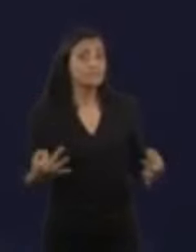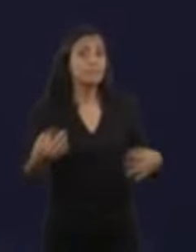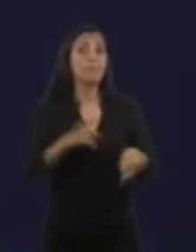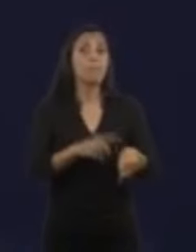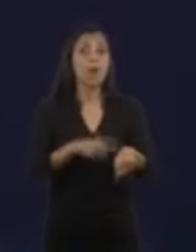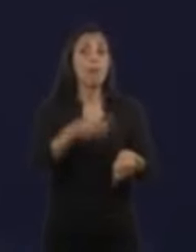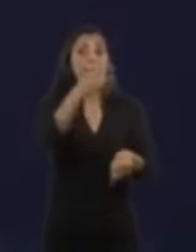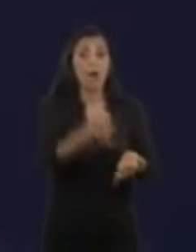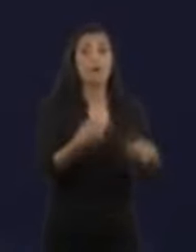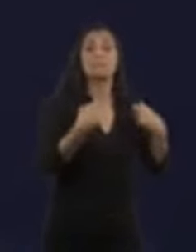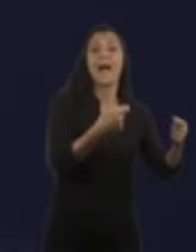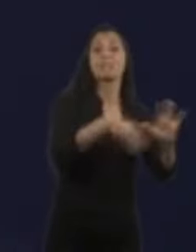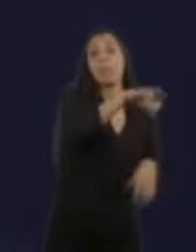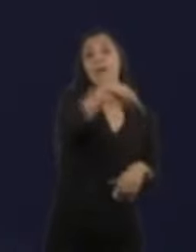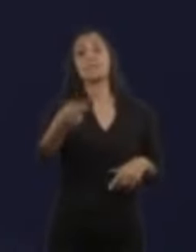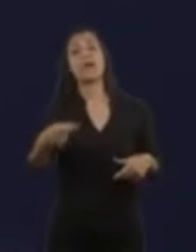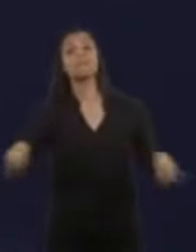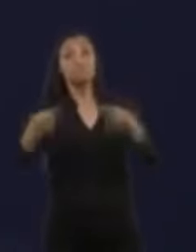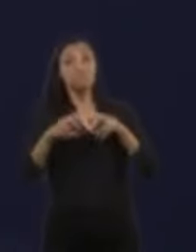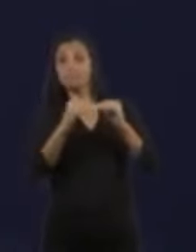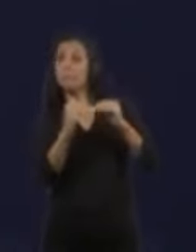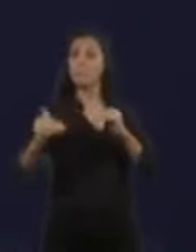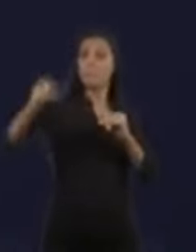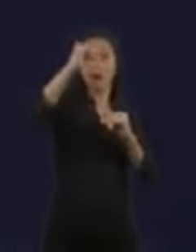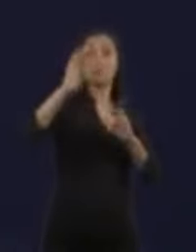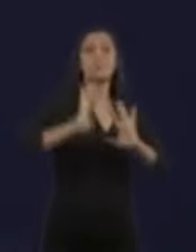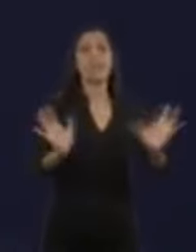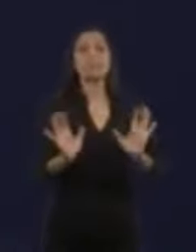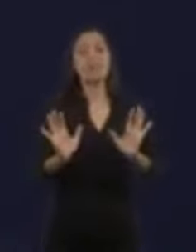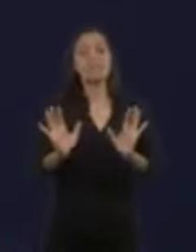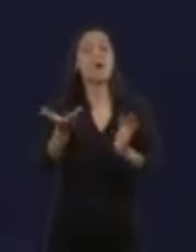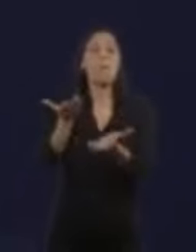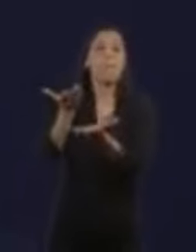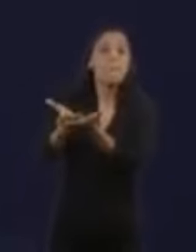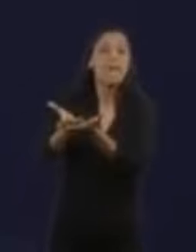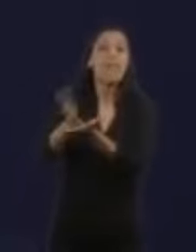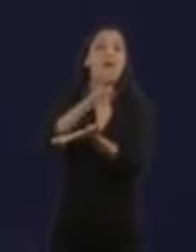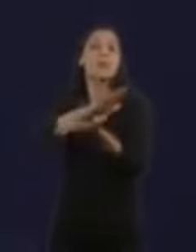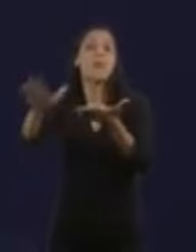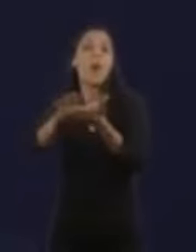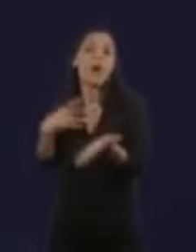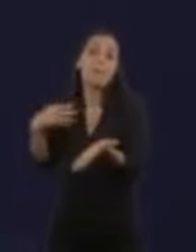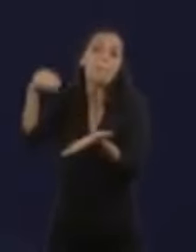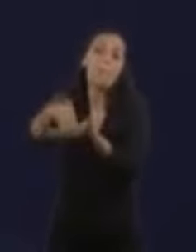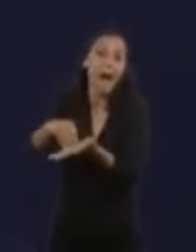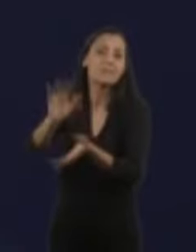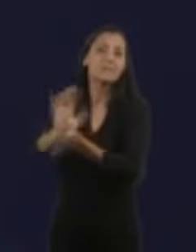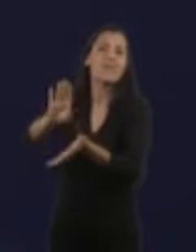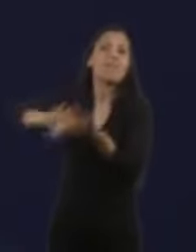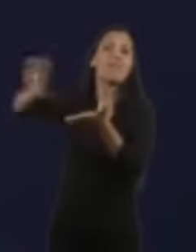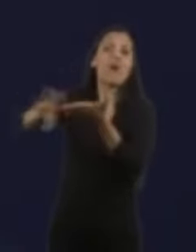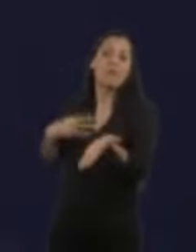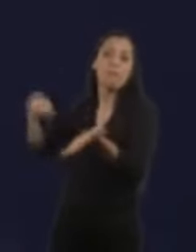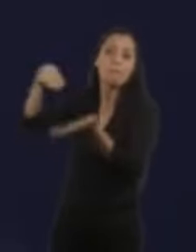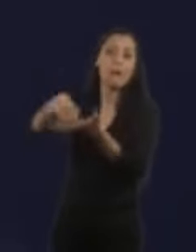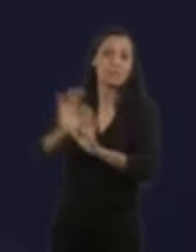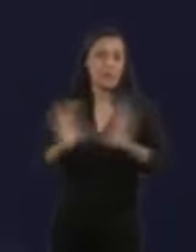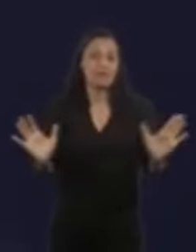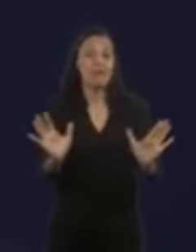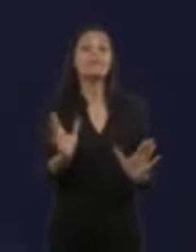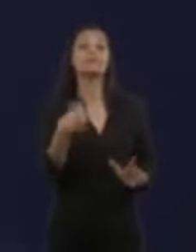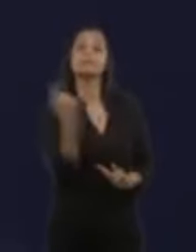tenés superad financiero no Tomás nueva no haces incrementos en tu stock de deuda lo único que haces es en